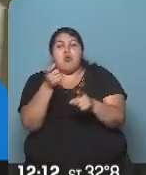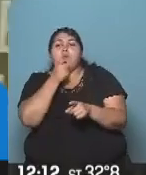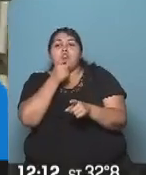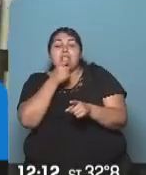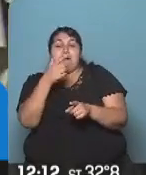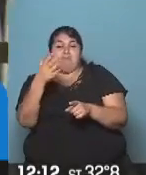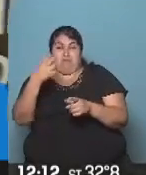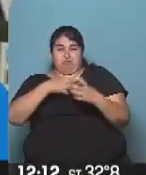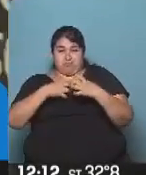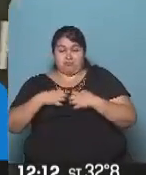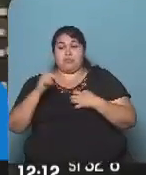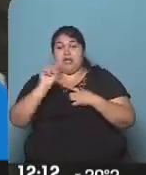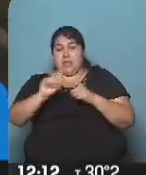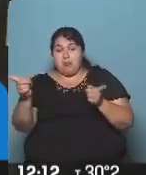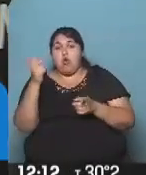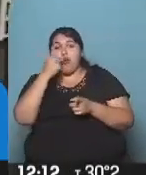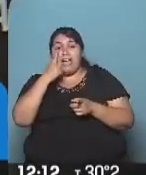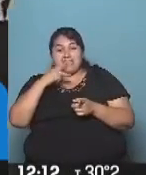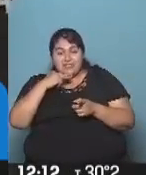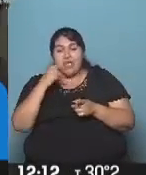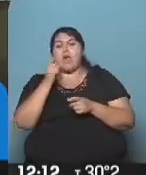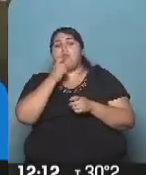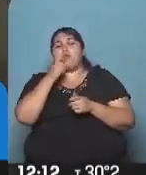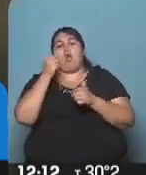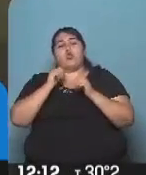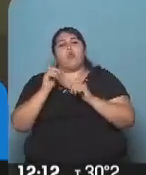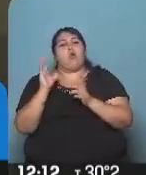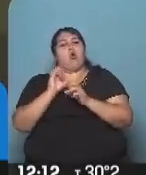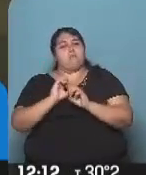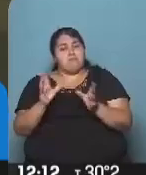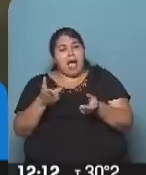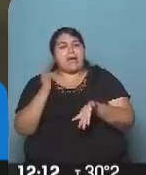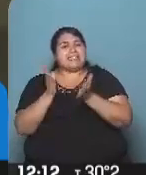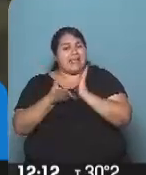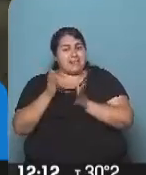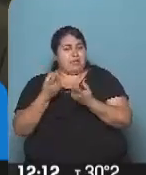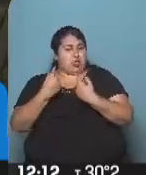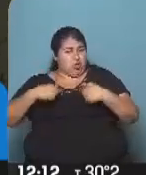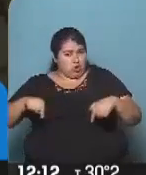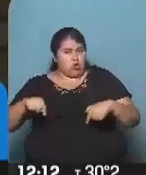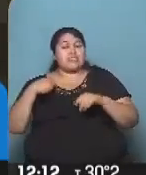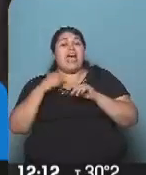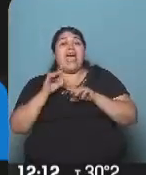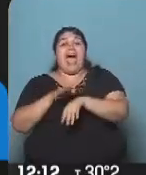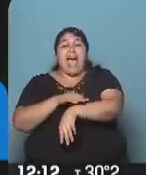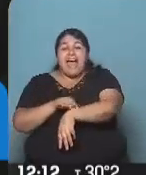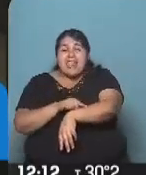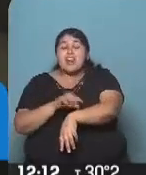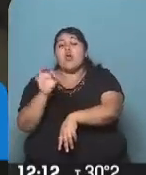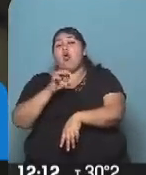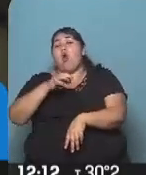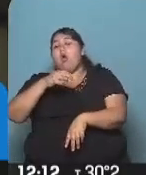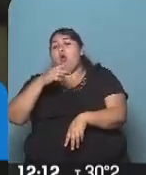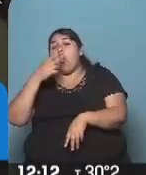trasplantadas con VIH, con tumores malignos, en tratamiento con inmunosupresores, alérgicas al huevo o a la proteína